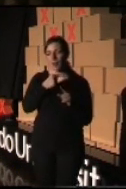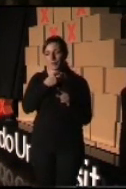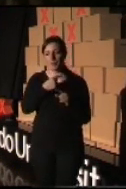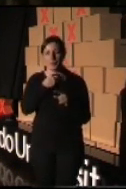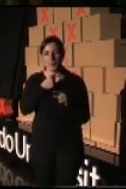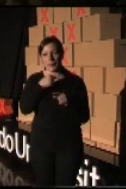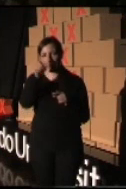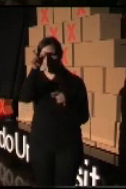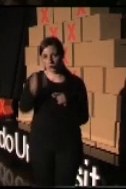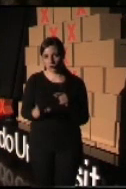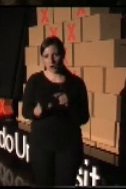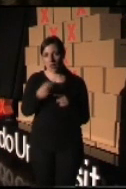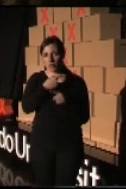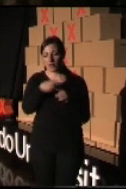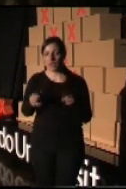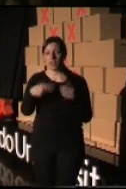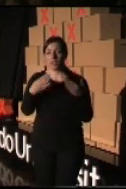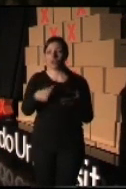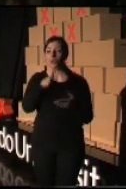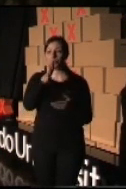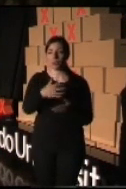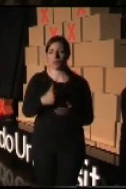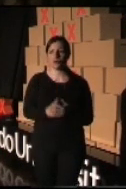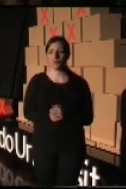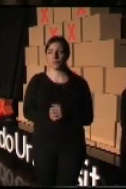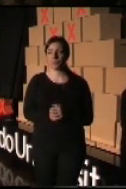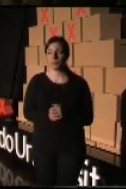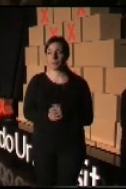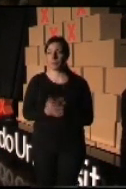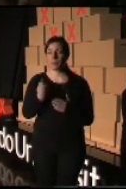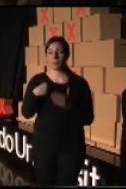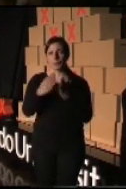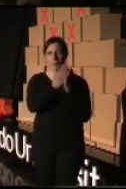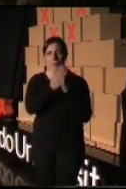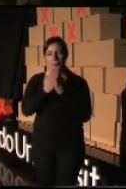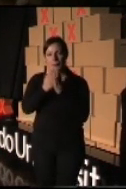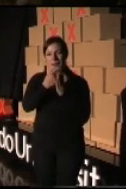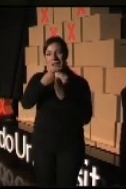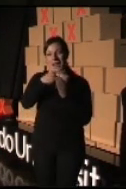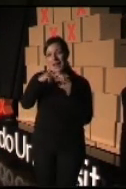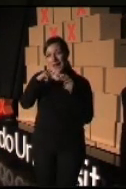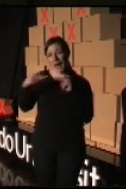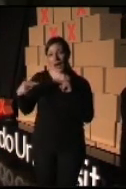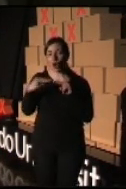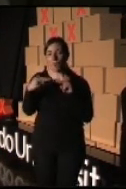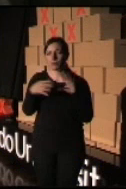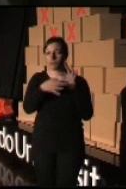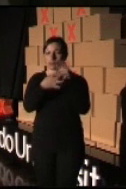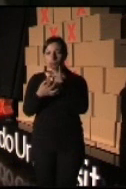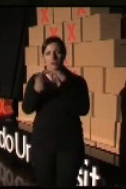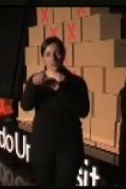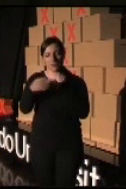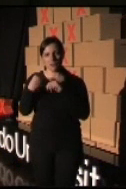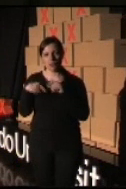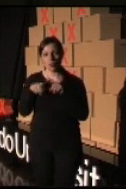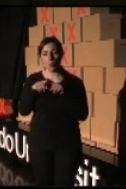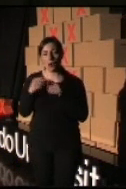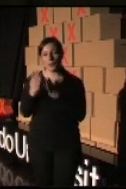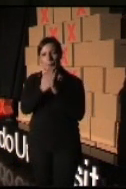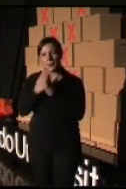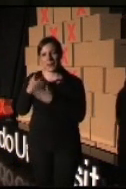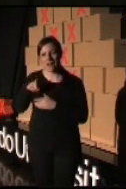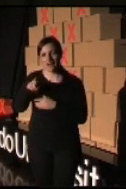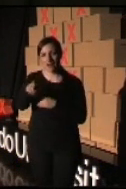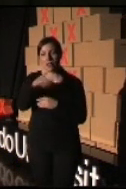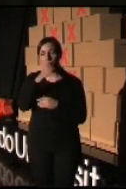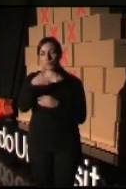¿no? Pues bien, el estudio del genoma está muy relacionado también con el estudio del cáncer, porque el